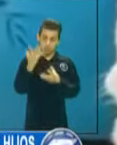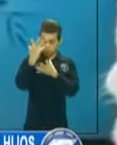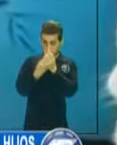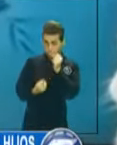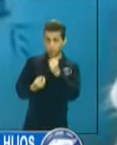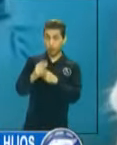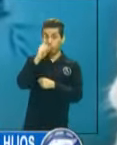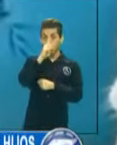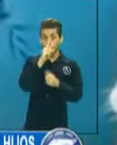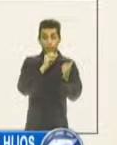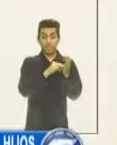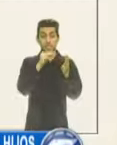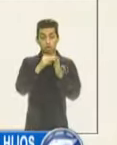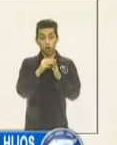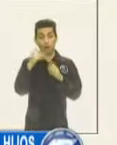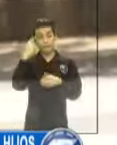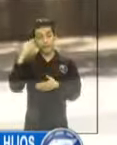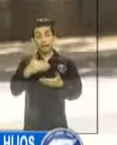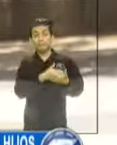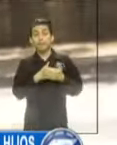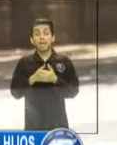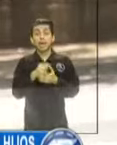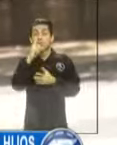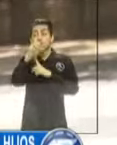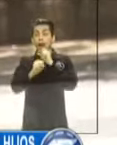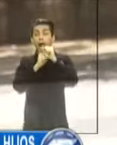1.908.228 a bebés menores de un año.